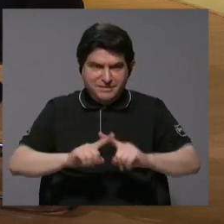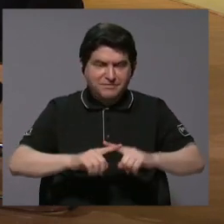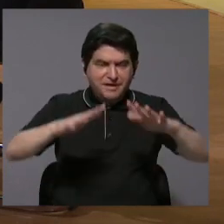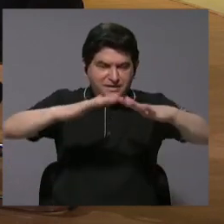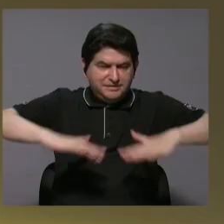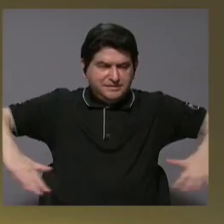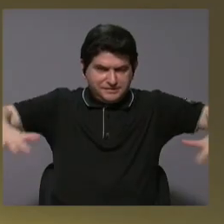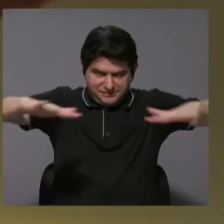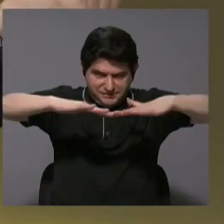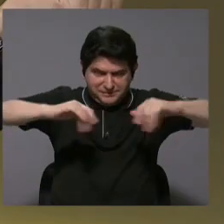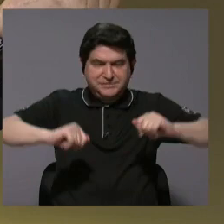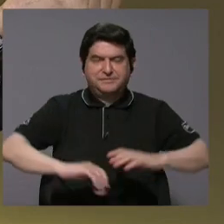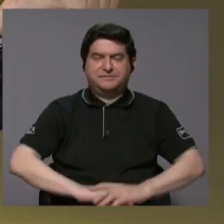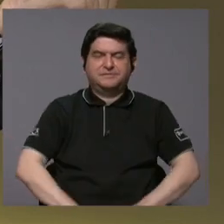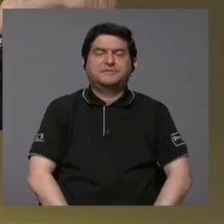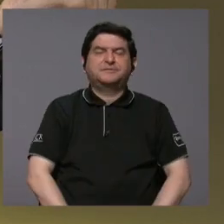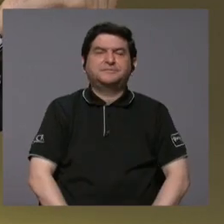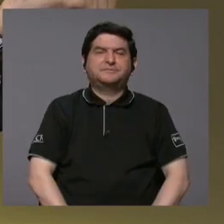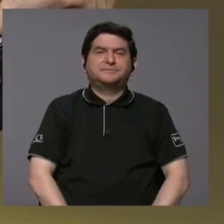ámbitos y